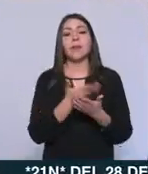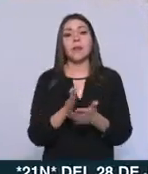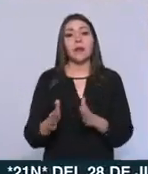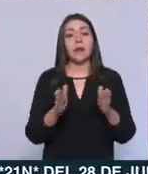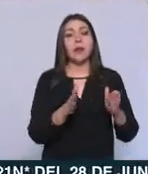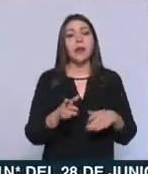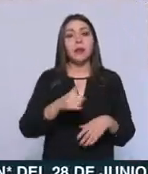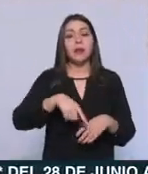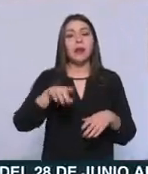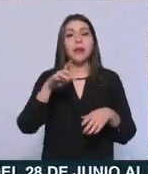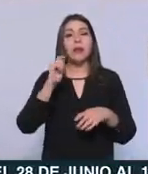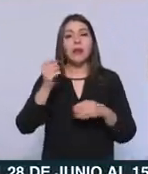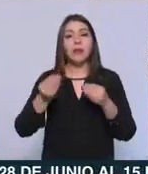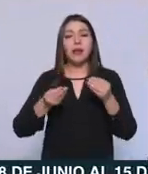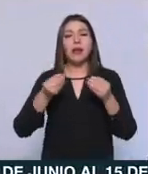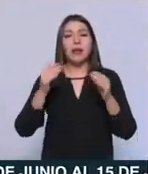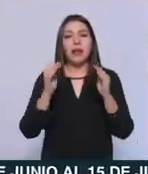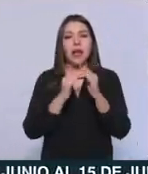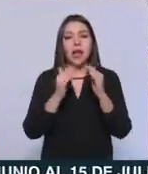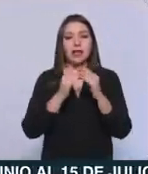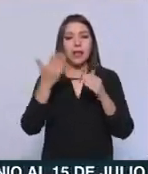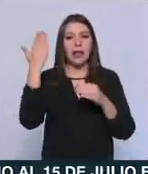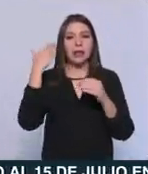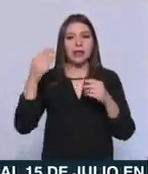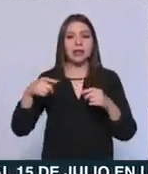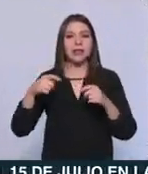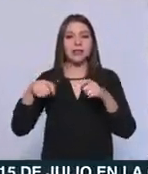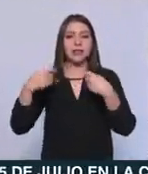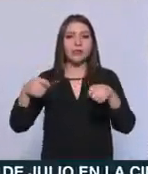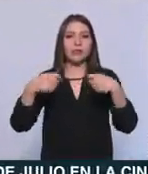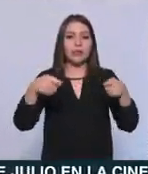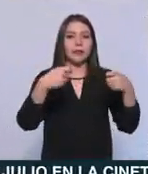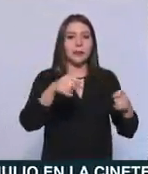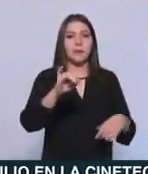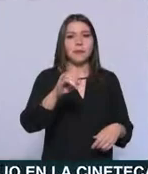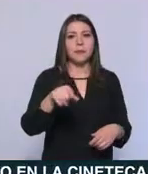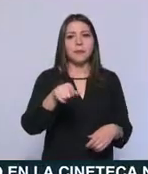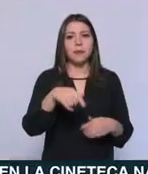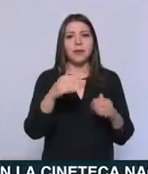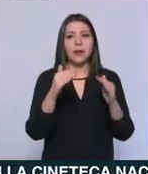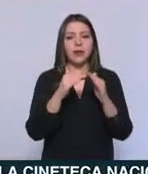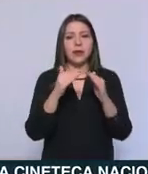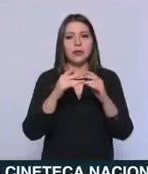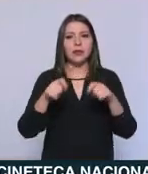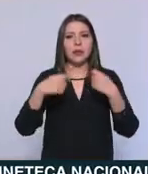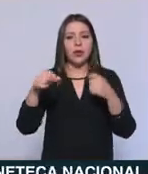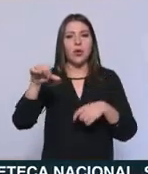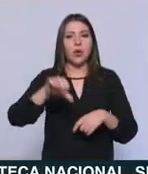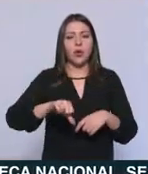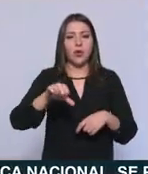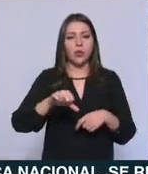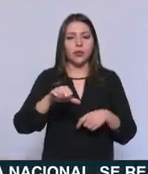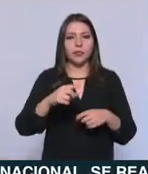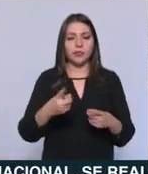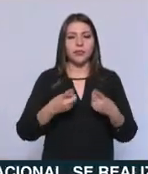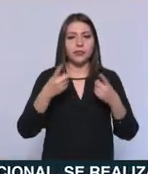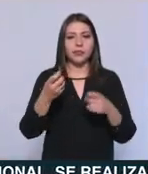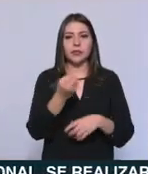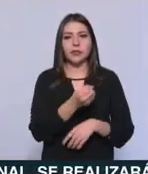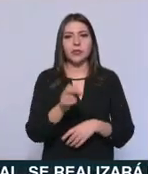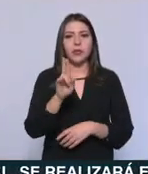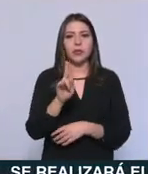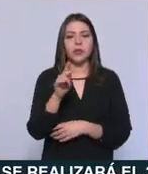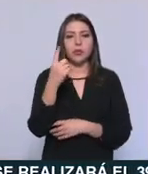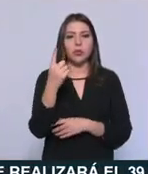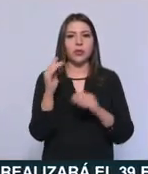háblenos un poco al respecto de esto. Sí, fue una entrega de vivienda muy emotivo el día de hoy. Fueron